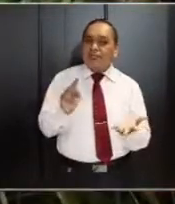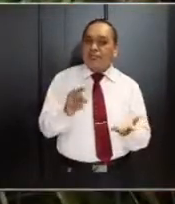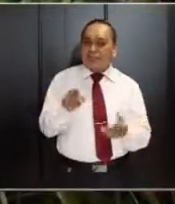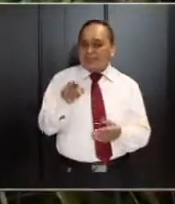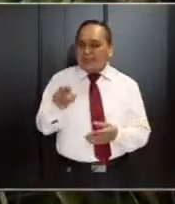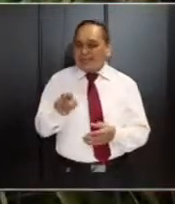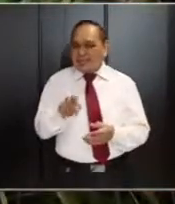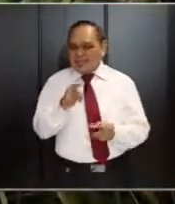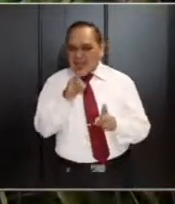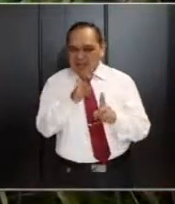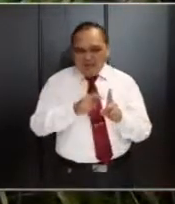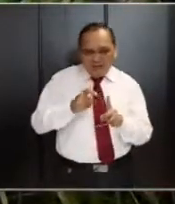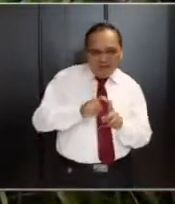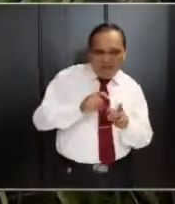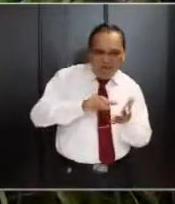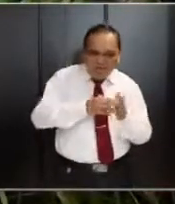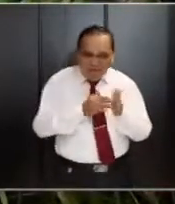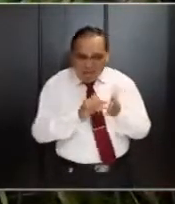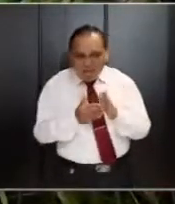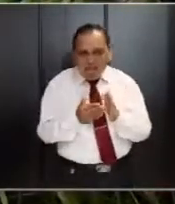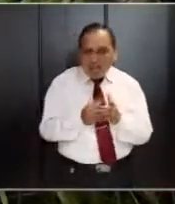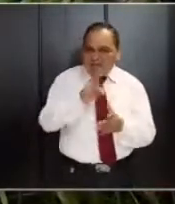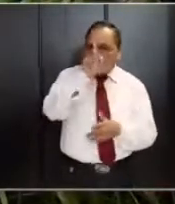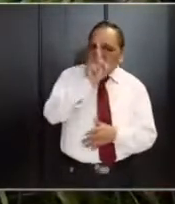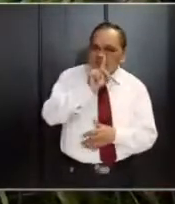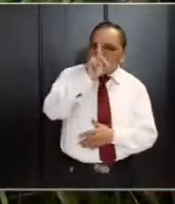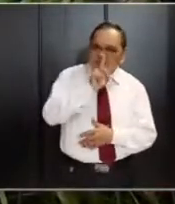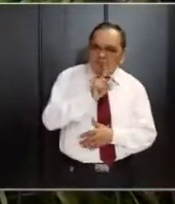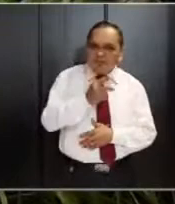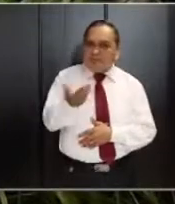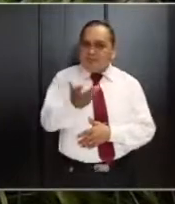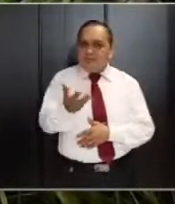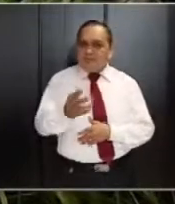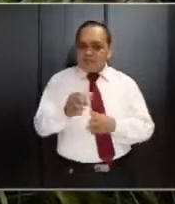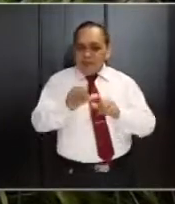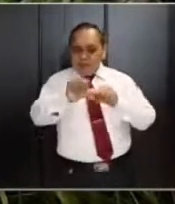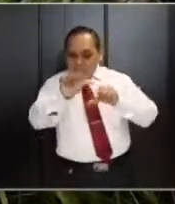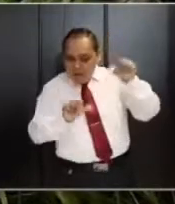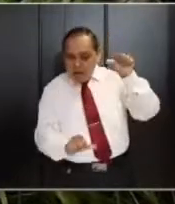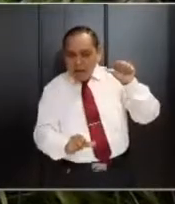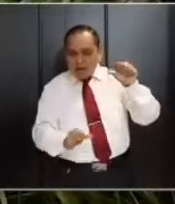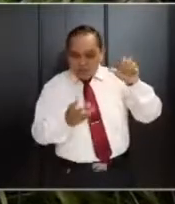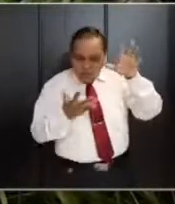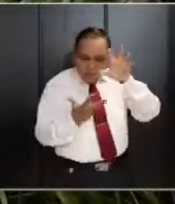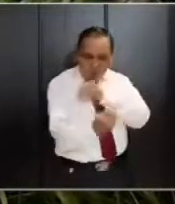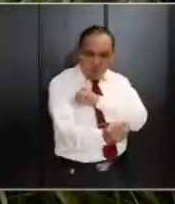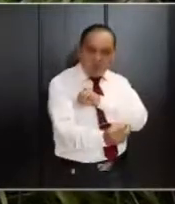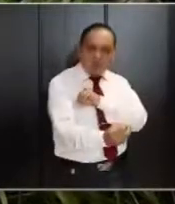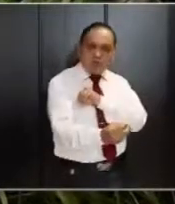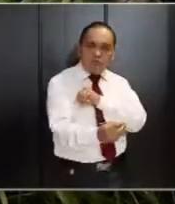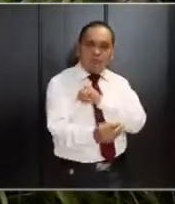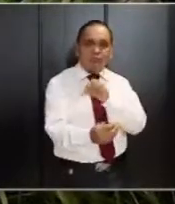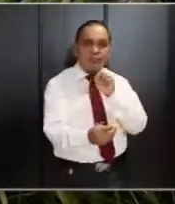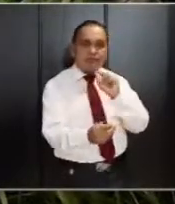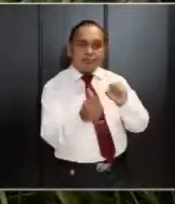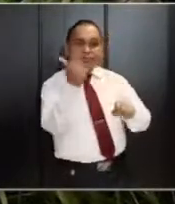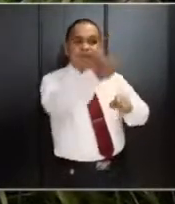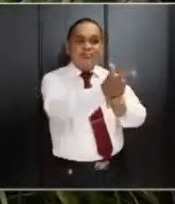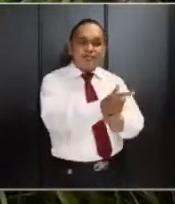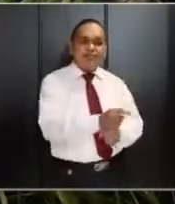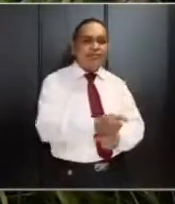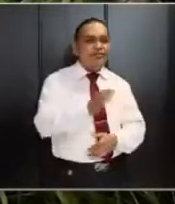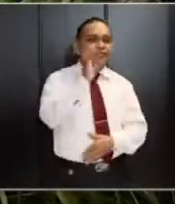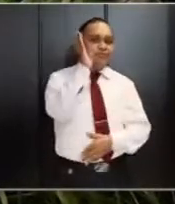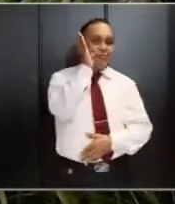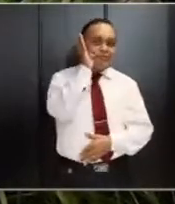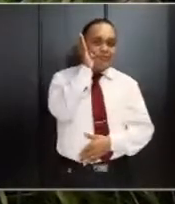pendenciera, farsante, mentirosa, pues replica en su sucesora y esa vez al verse descubierta cuando ya